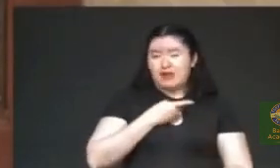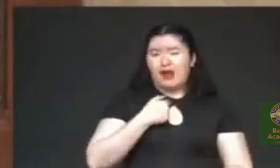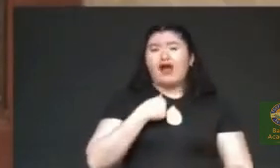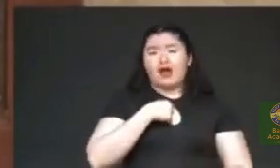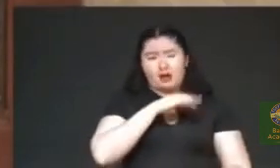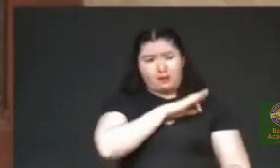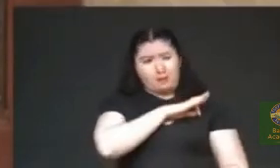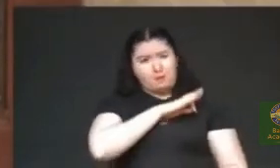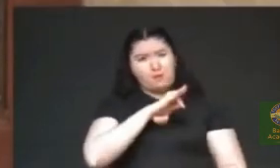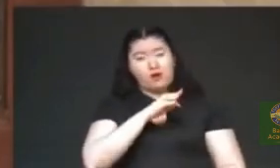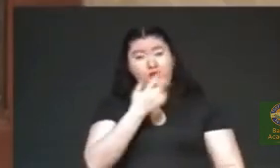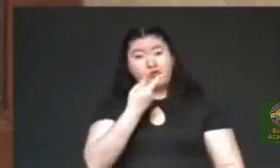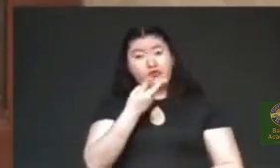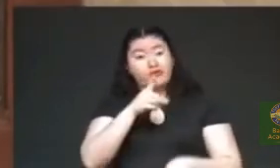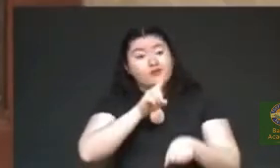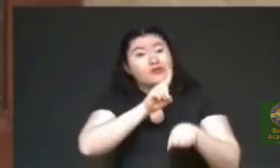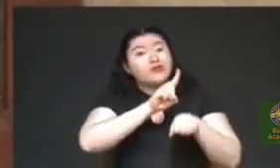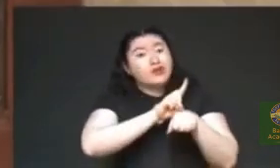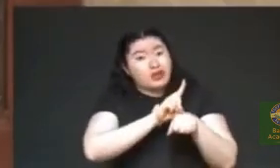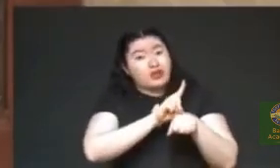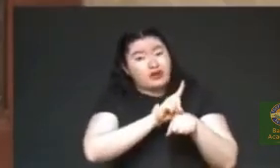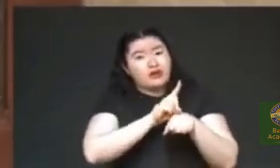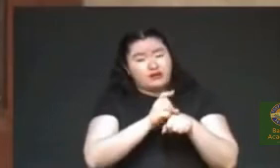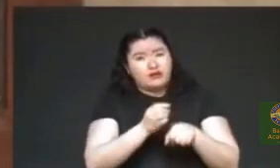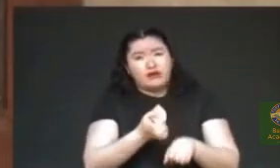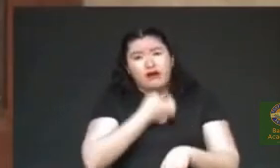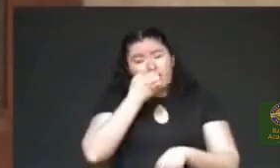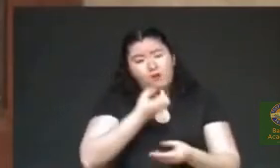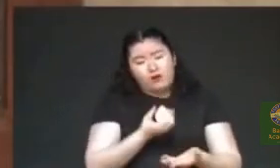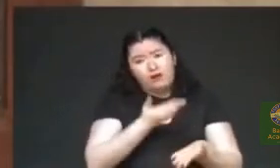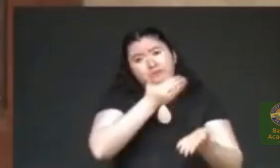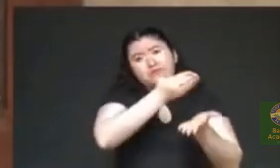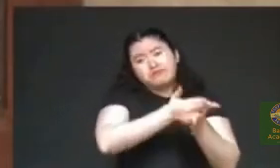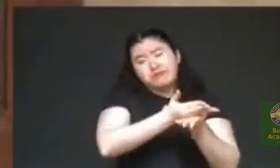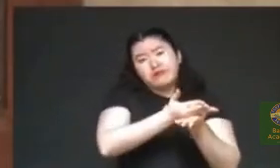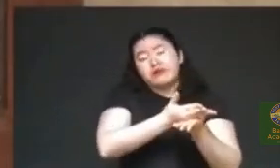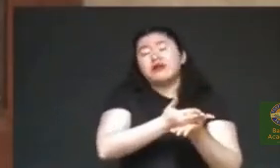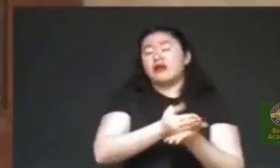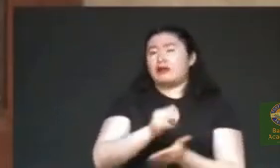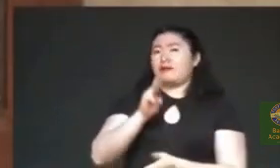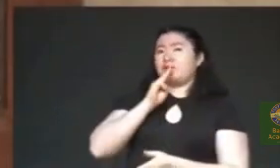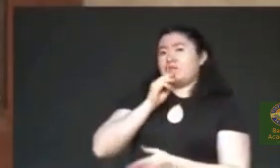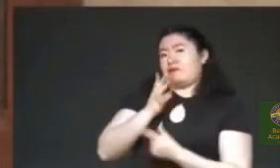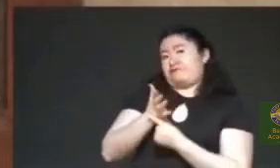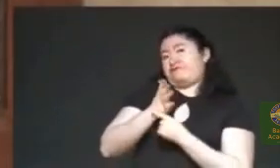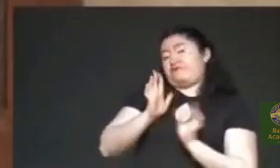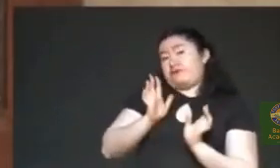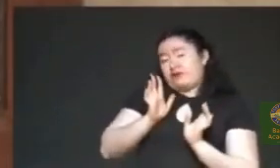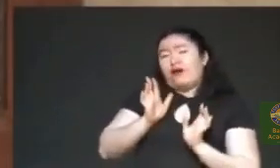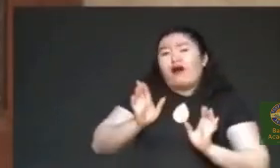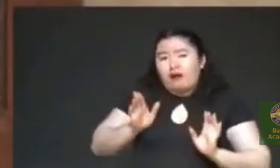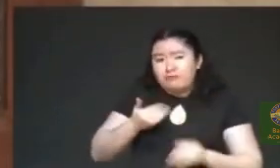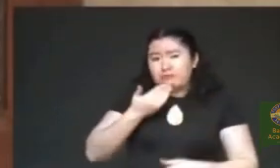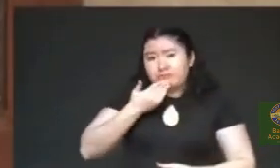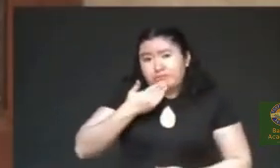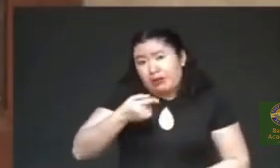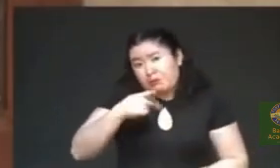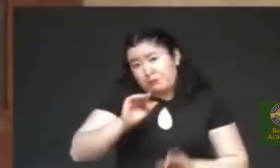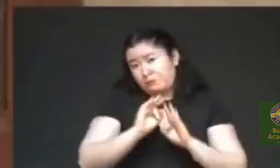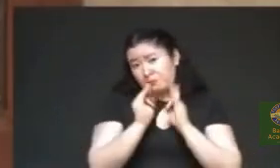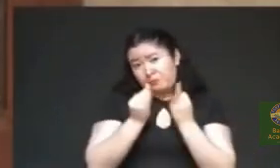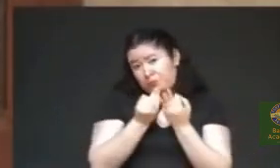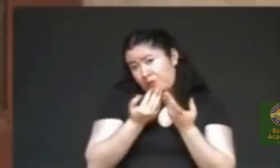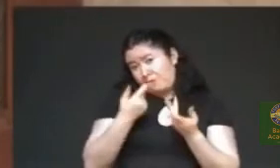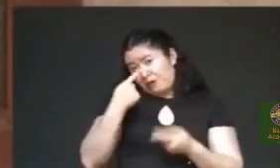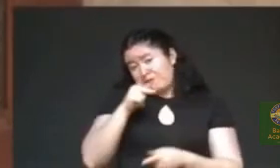hijo 2 veces a la semana, es lo que yo me siento cómodo, me dice alguna mamá. Bueno, pues entonces, adelante, esa es una estrategia pedagógica.